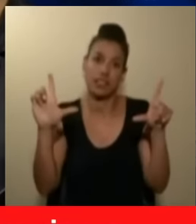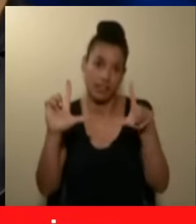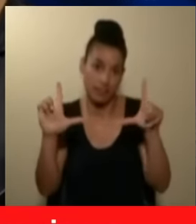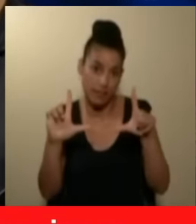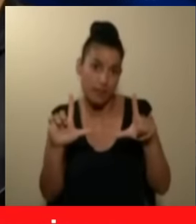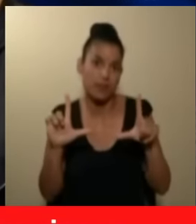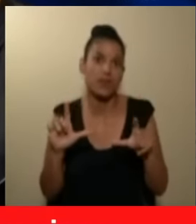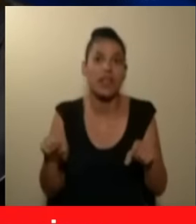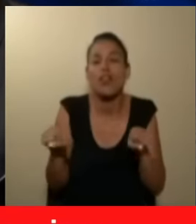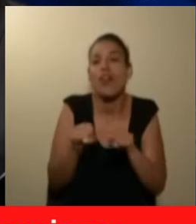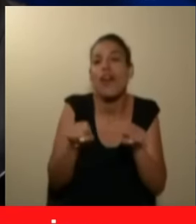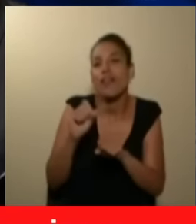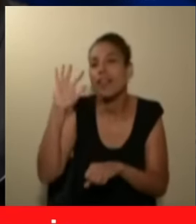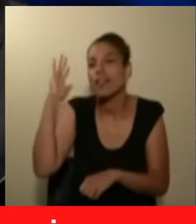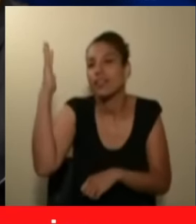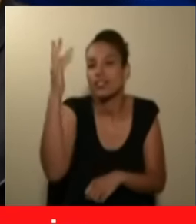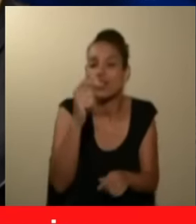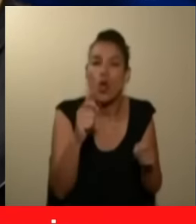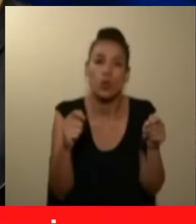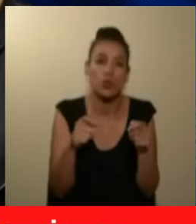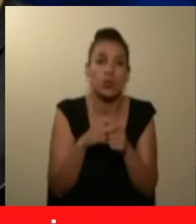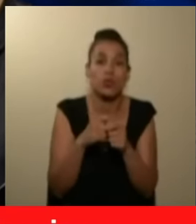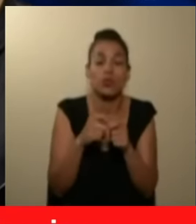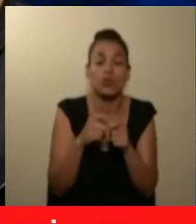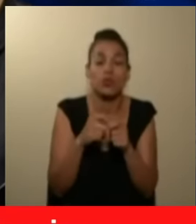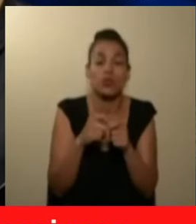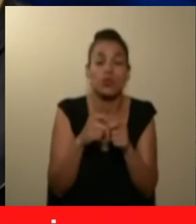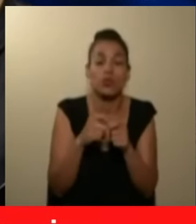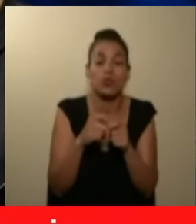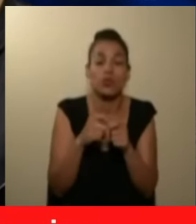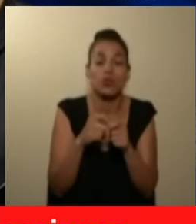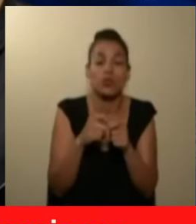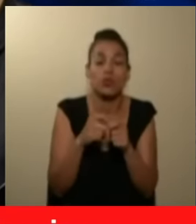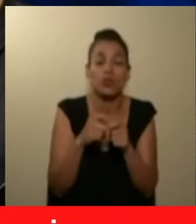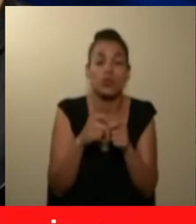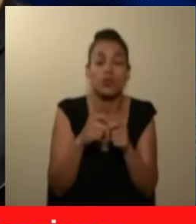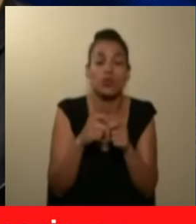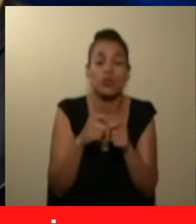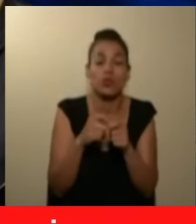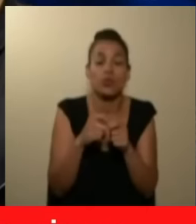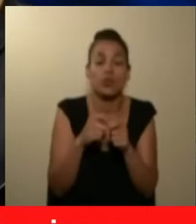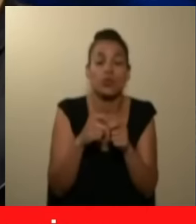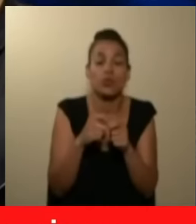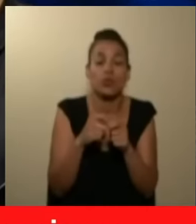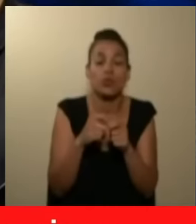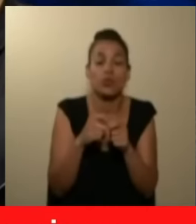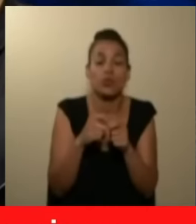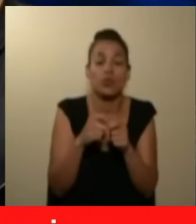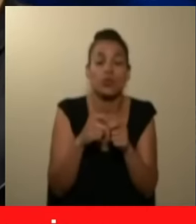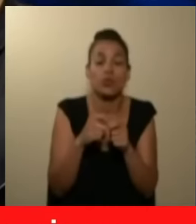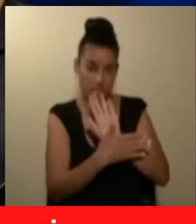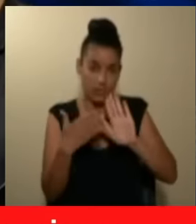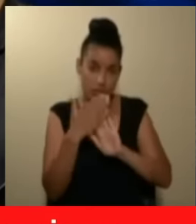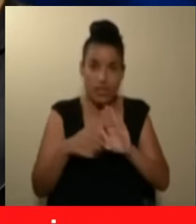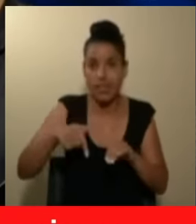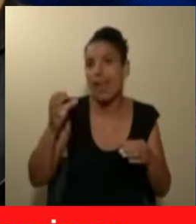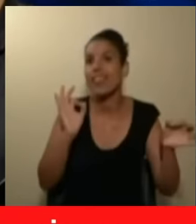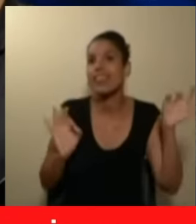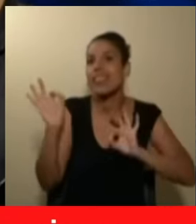los cables del interior y muchos medios de comunicación que se han unido a esta transmisión de este debate nacional desde el Politeama de Canelones con